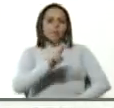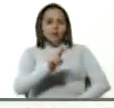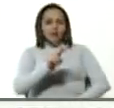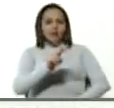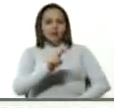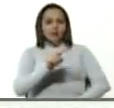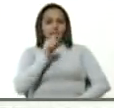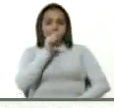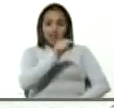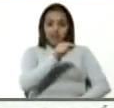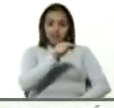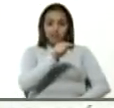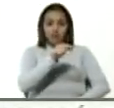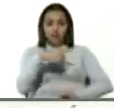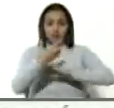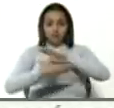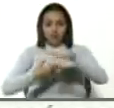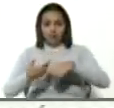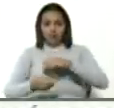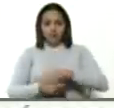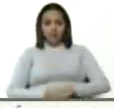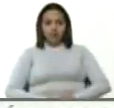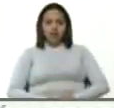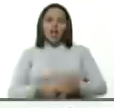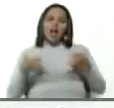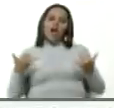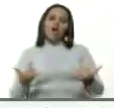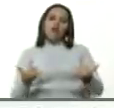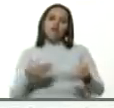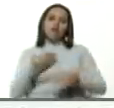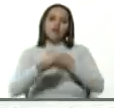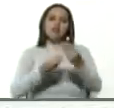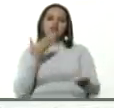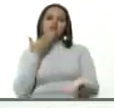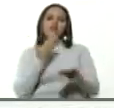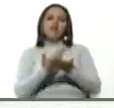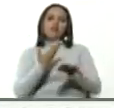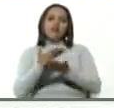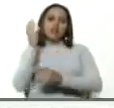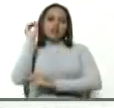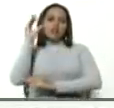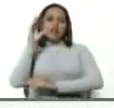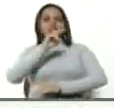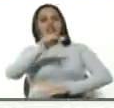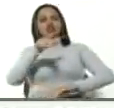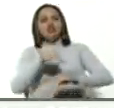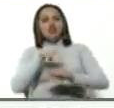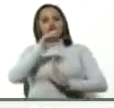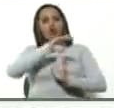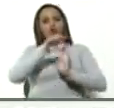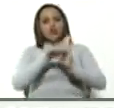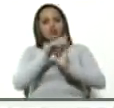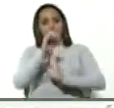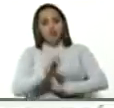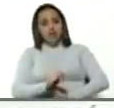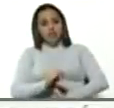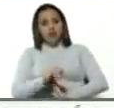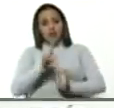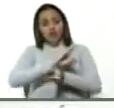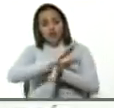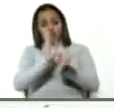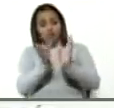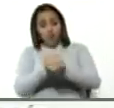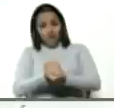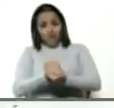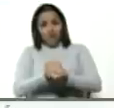estos hechos punibles. Es por ello que vamos a proponer a la Asamblea Nacional Constituyente una reforma de esta